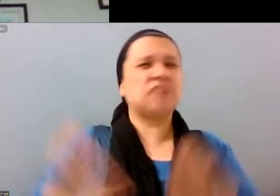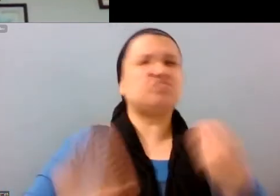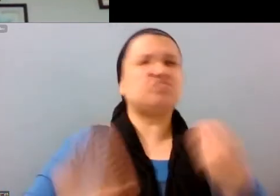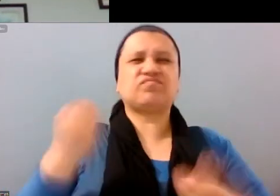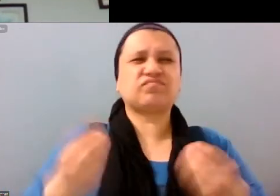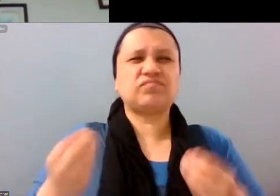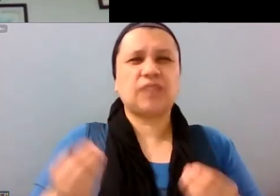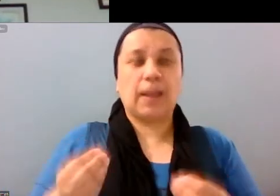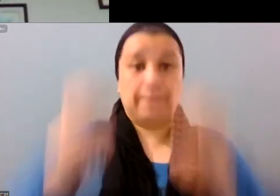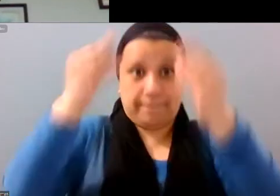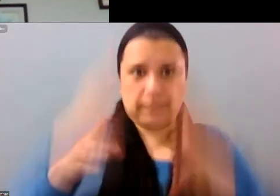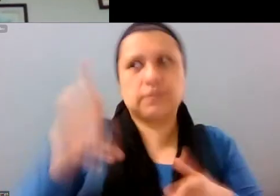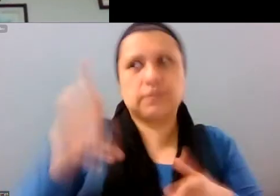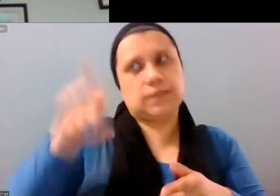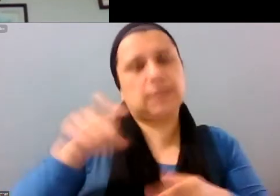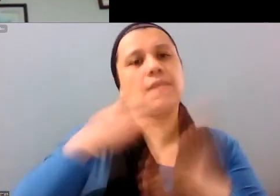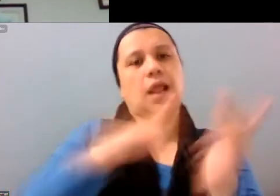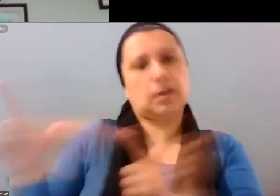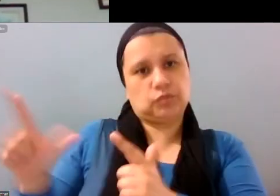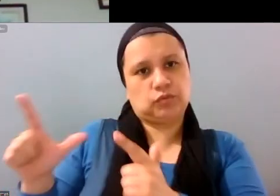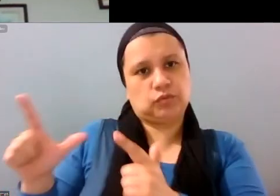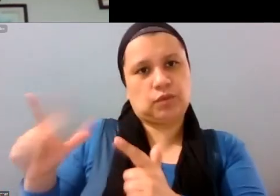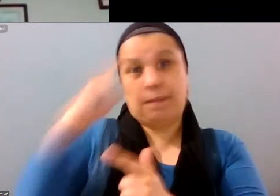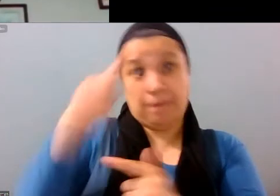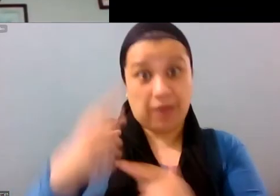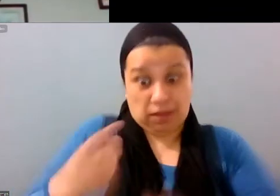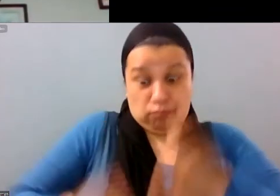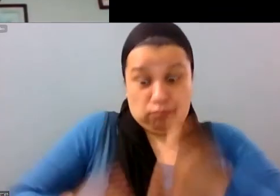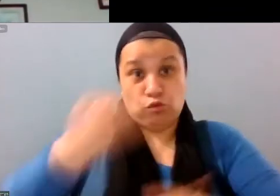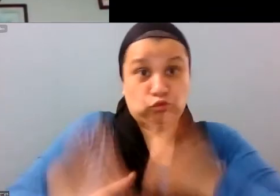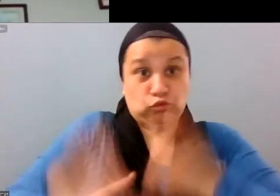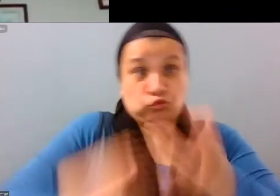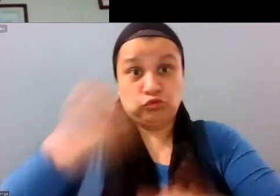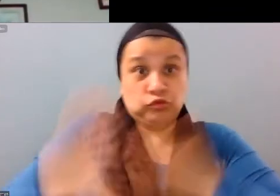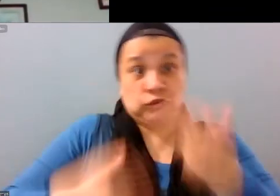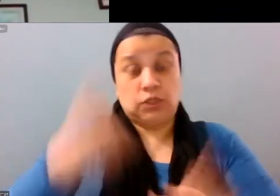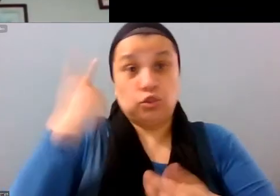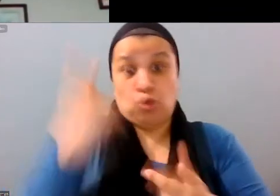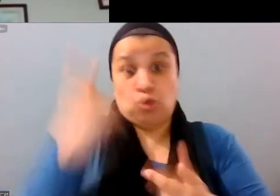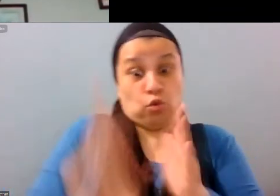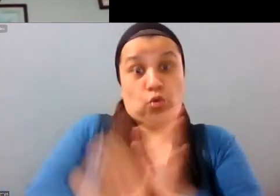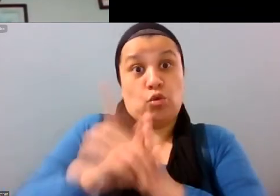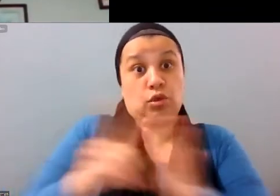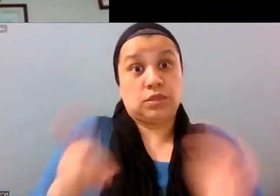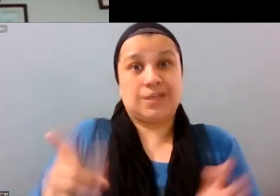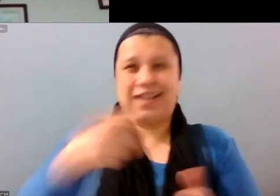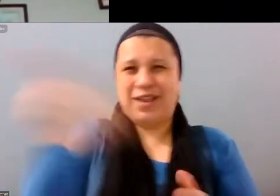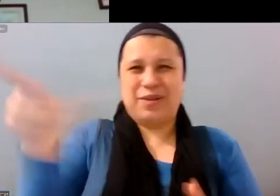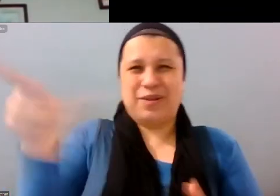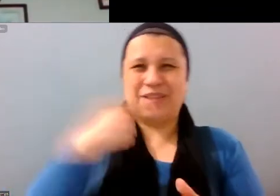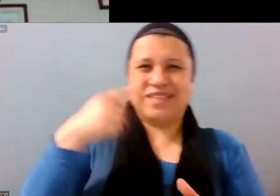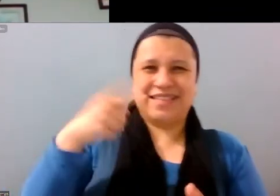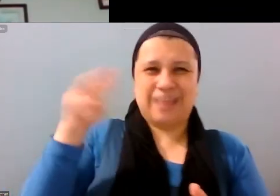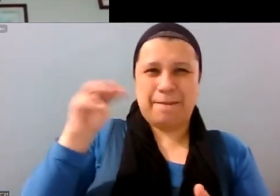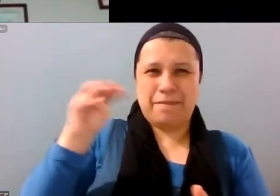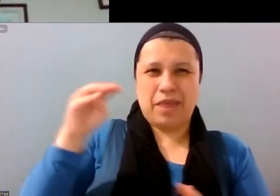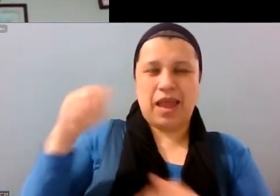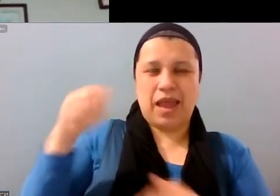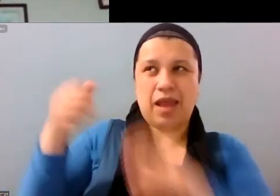estén preparados no sólo para producir no solamente para desarrollar esas capacidades que doña Melania decía cómo se han venido transformando